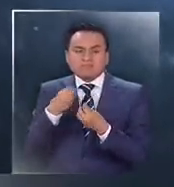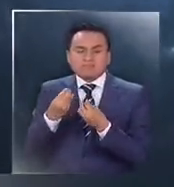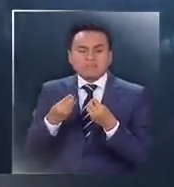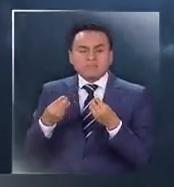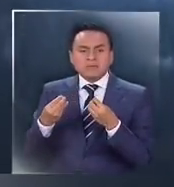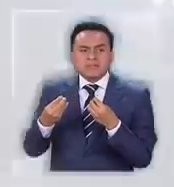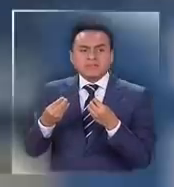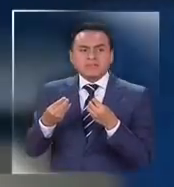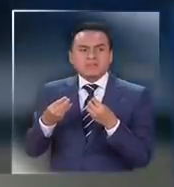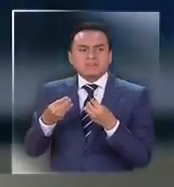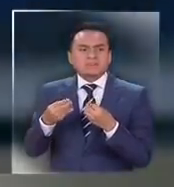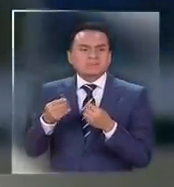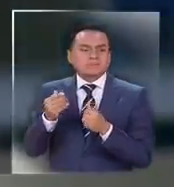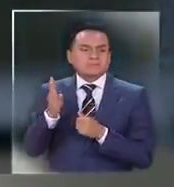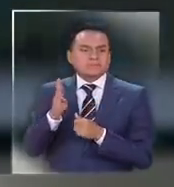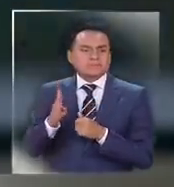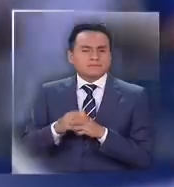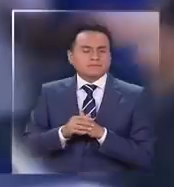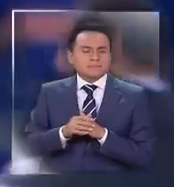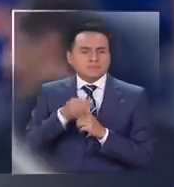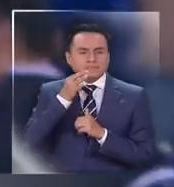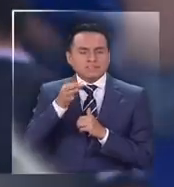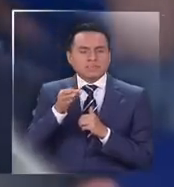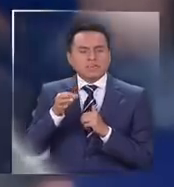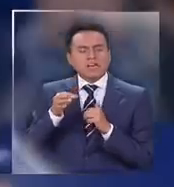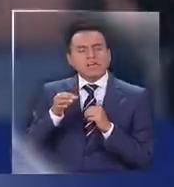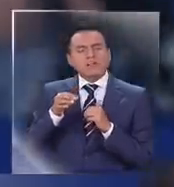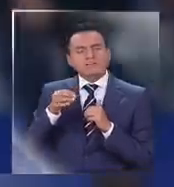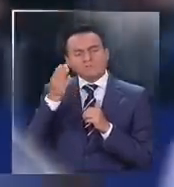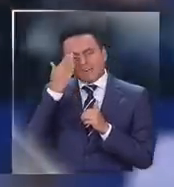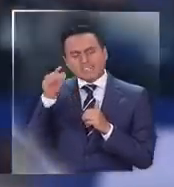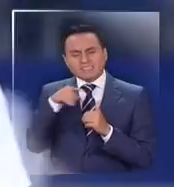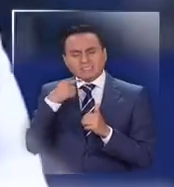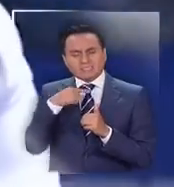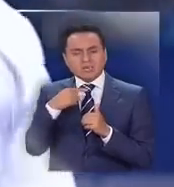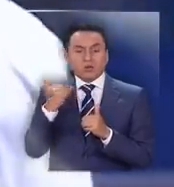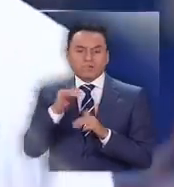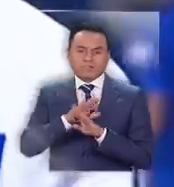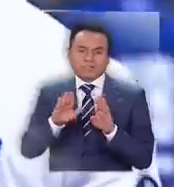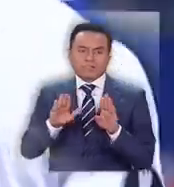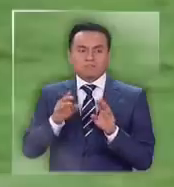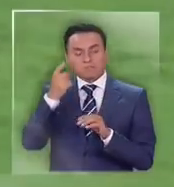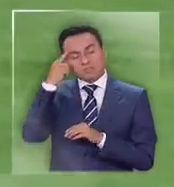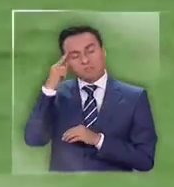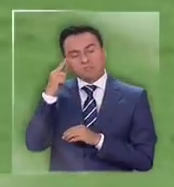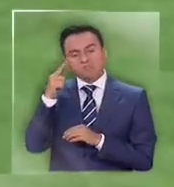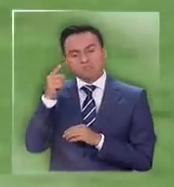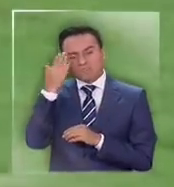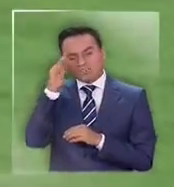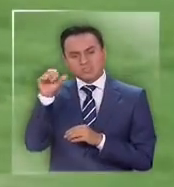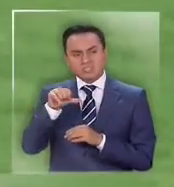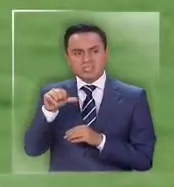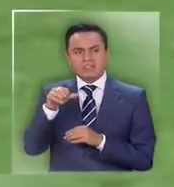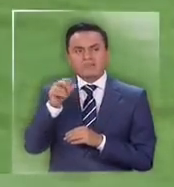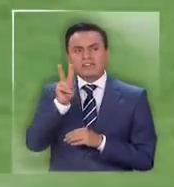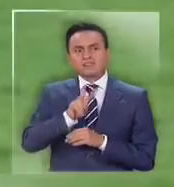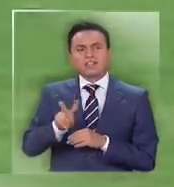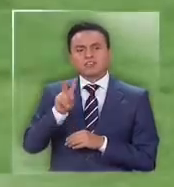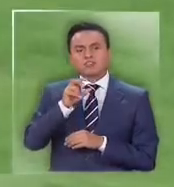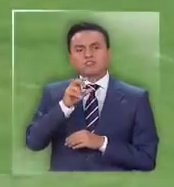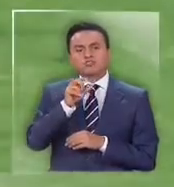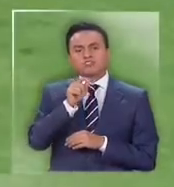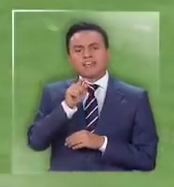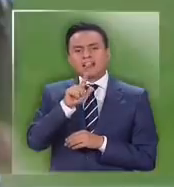en un partido como el de Brasil. Mala racha que los azules esperan terminar el jueves, pero las malas noticias no paran porque se lesionó el venezolano